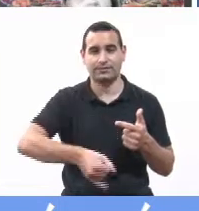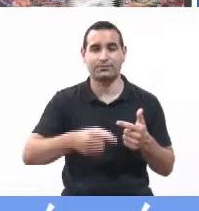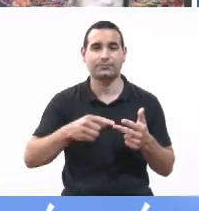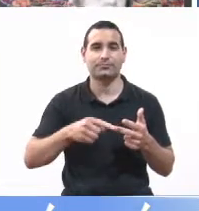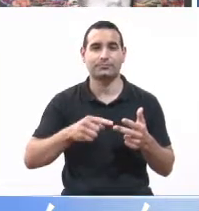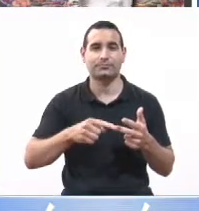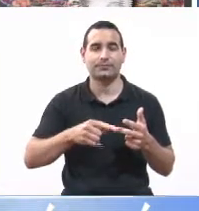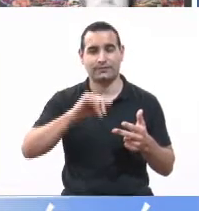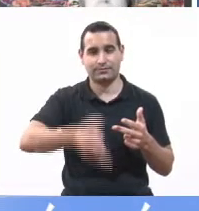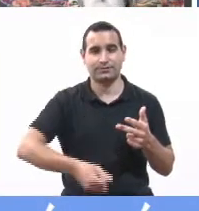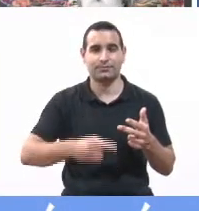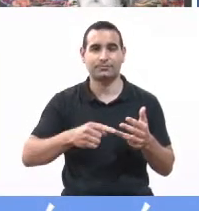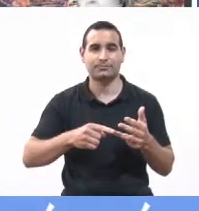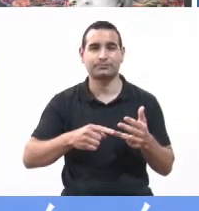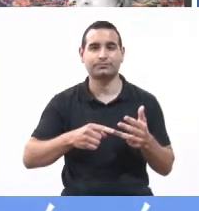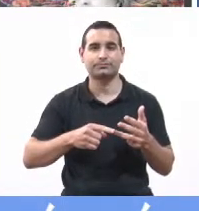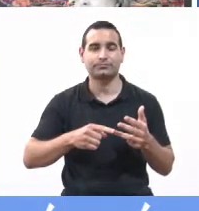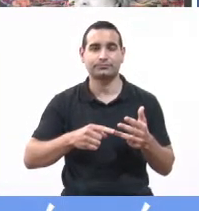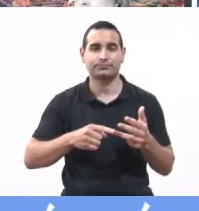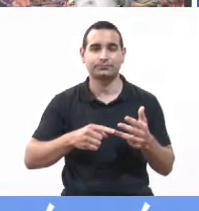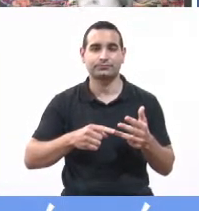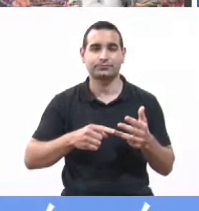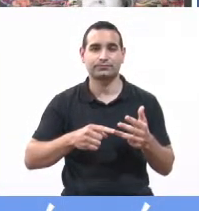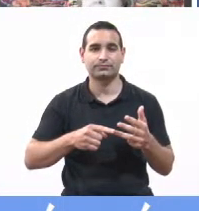afirmativo. Mayans, afirmativo.